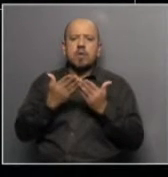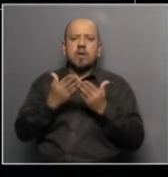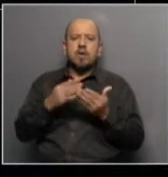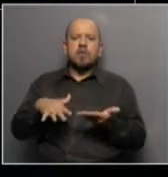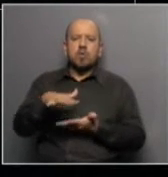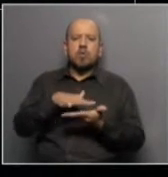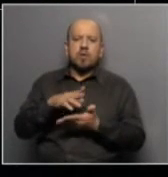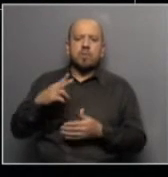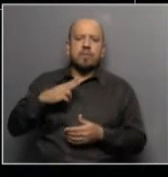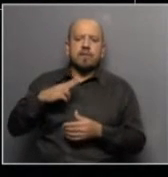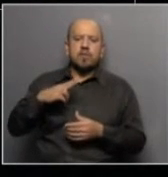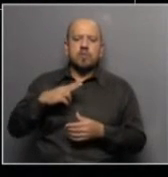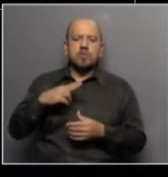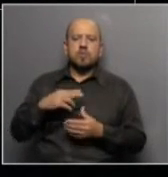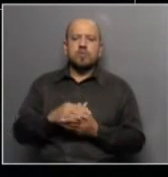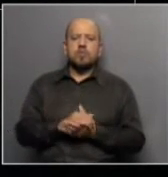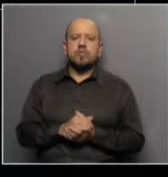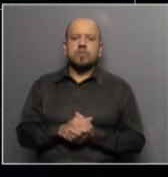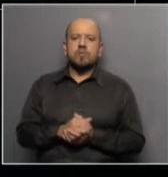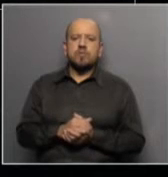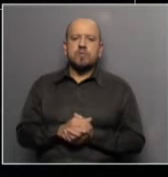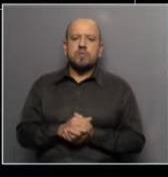de los barrios privados?